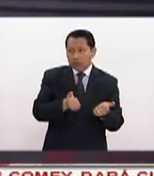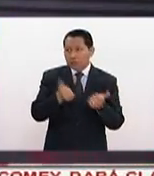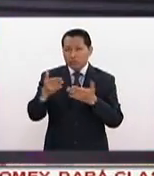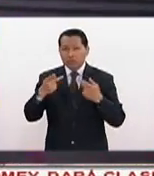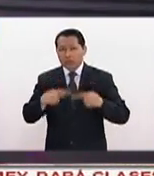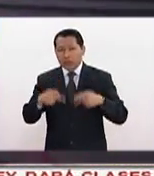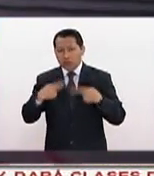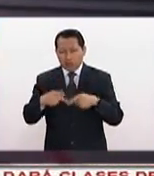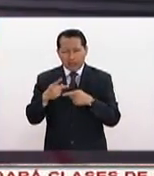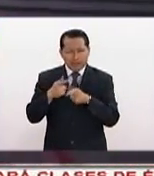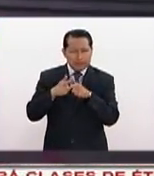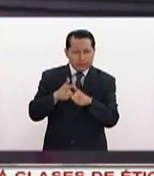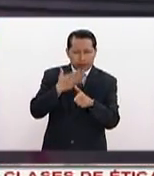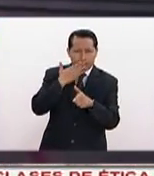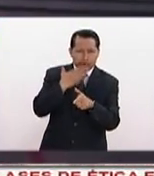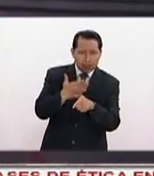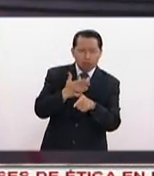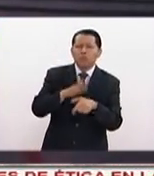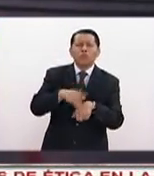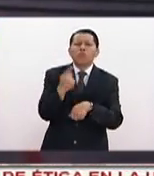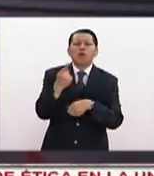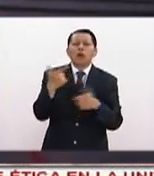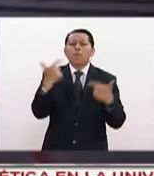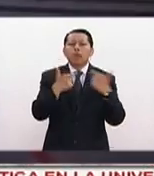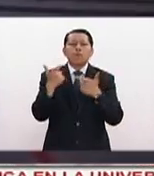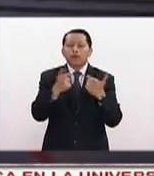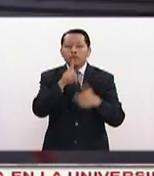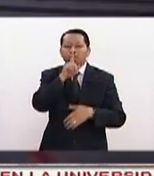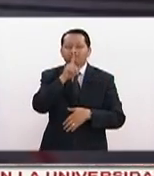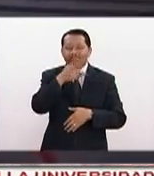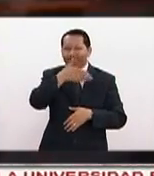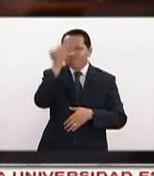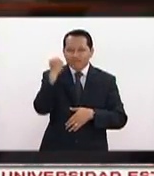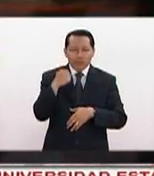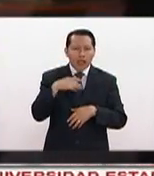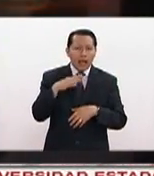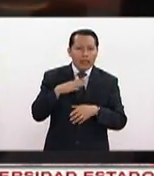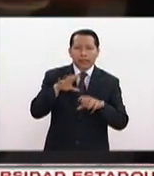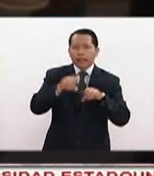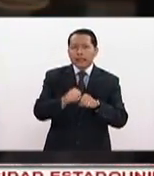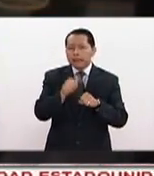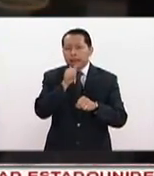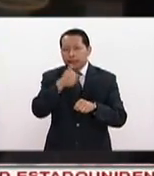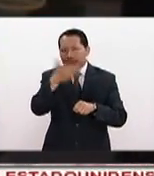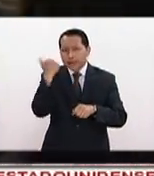Hasta el momento se desconocen las causas del incidente y si las autoridades han realizado algún arresto.